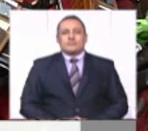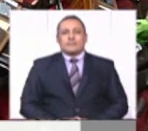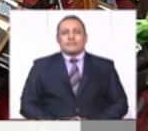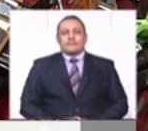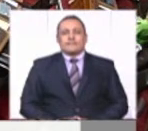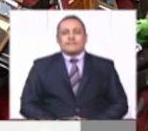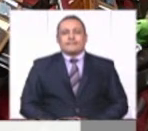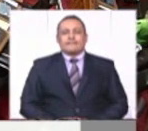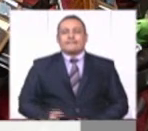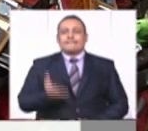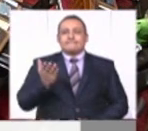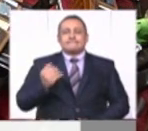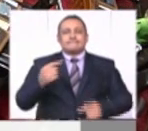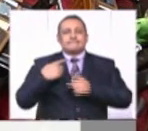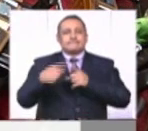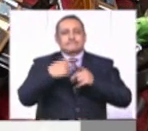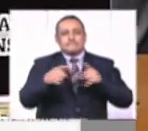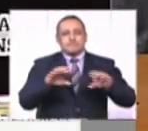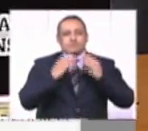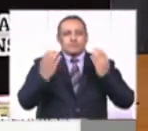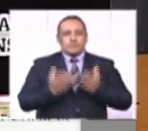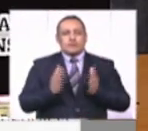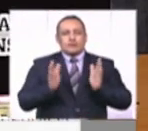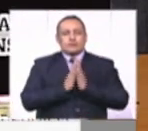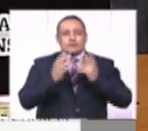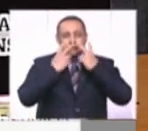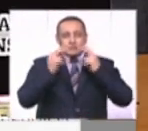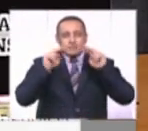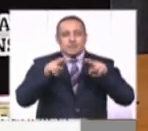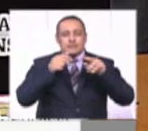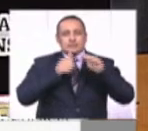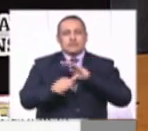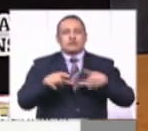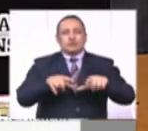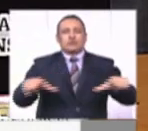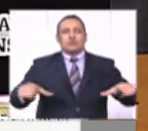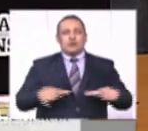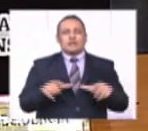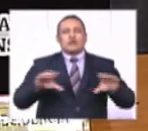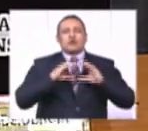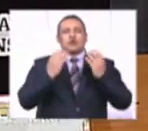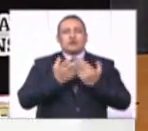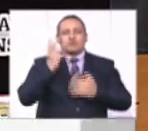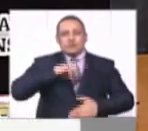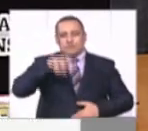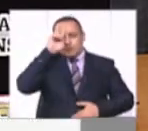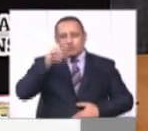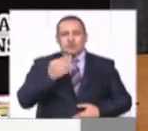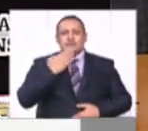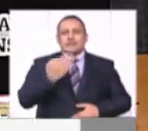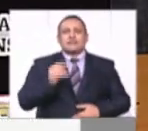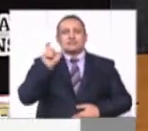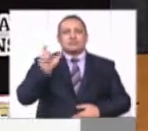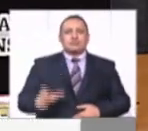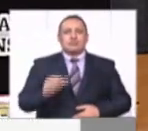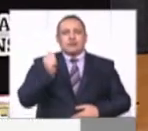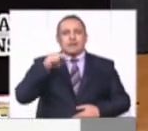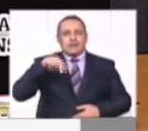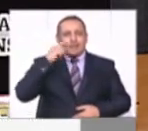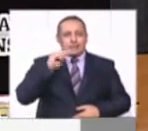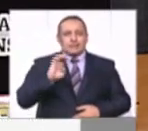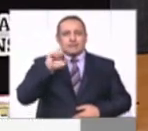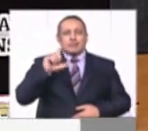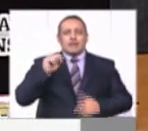República señores congresistas se encuentra en el recinto del Congreso el señor Aníbal Torres